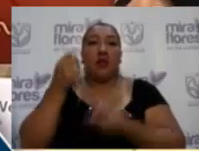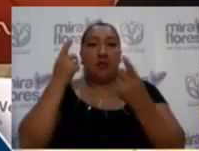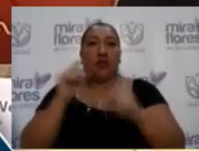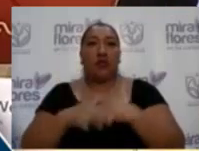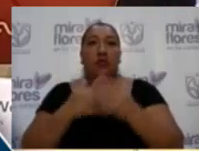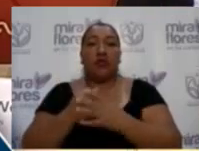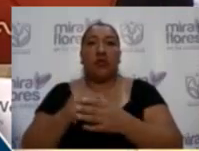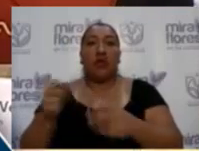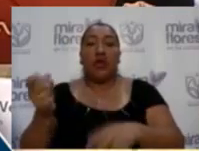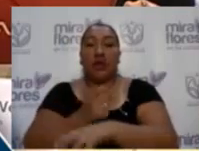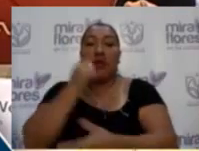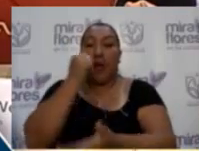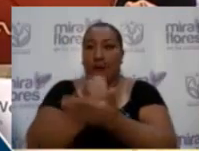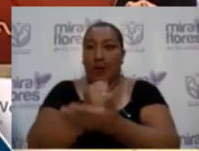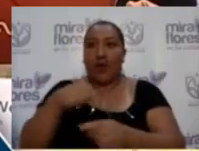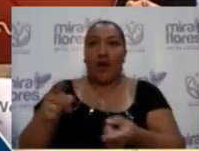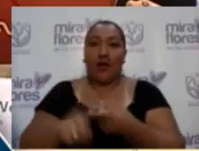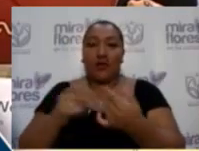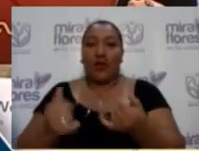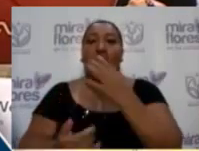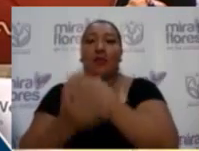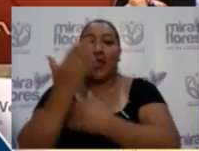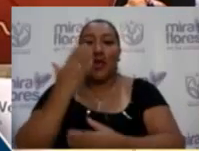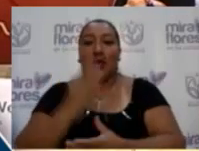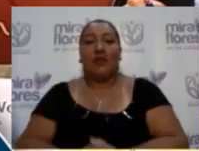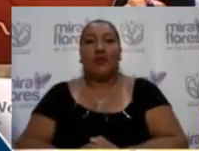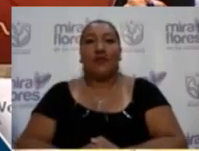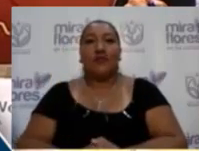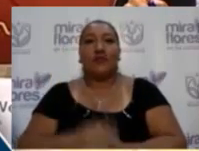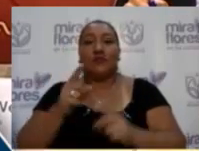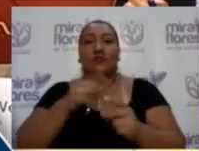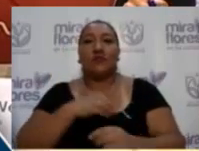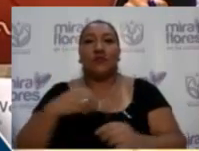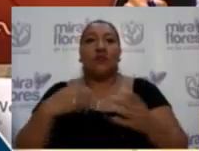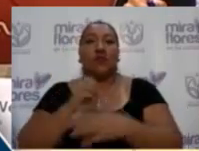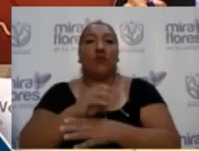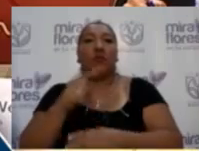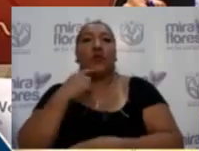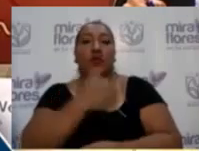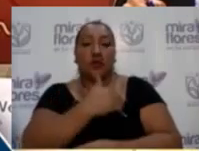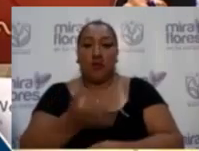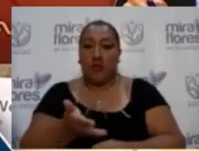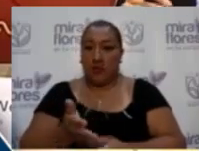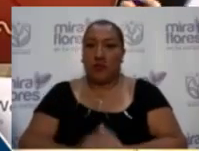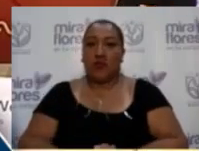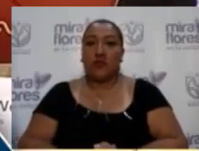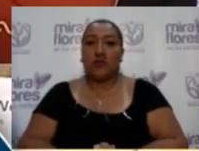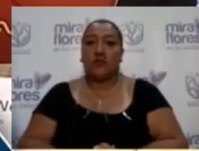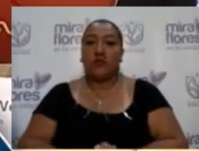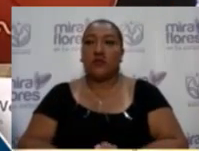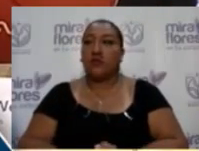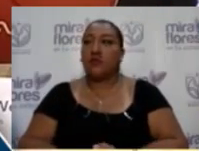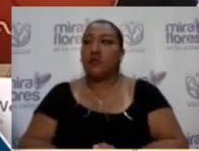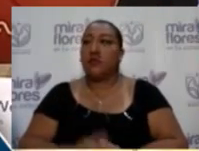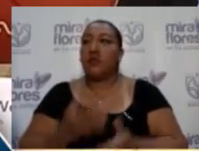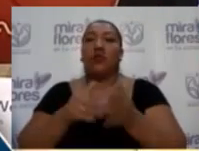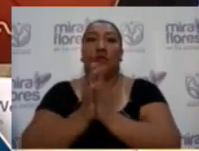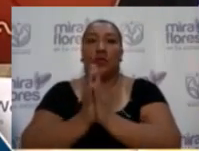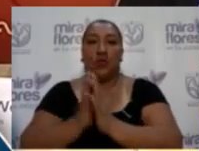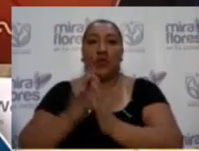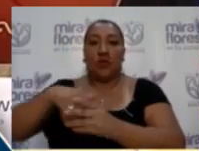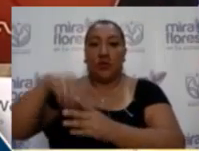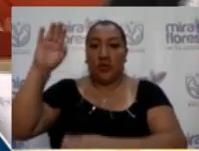ejecución inmediata de los acuerdos tomados esta mañana. Aquellos miembros del Consejo que estén a favor de esta exoneración, sírvanse a expresarlo en